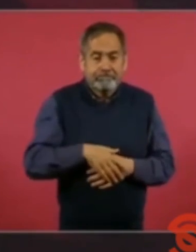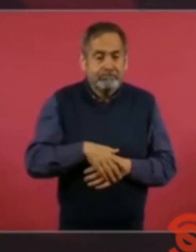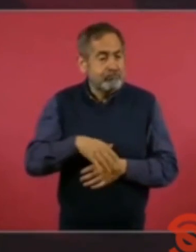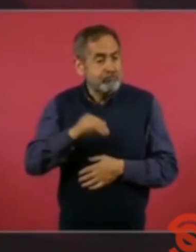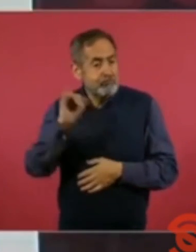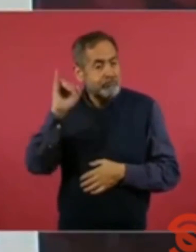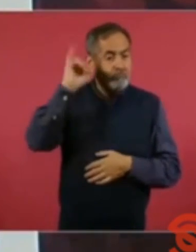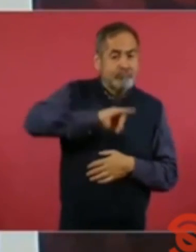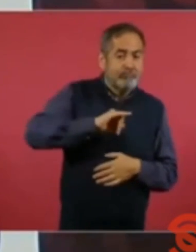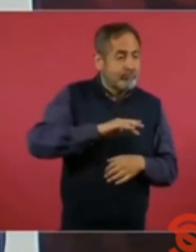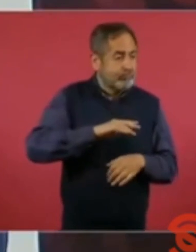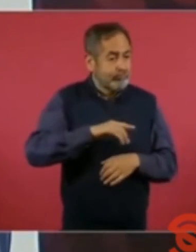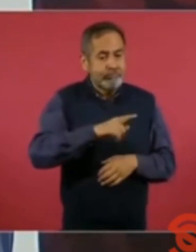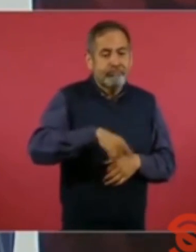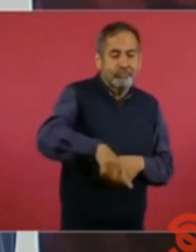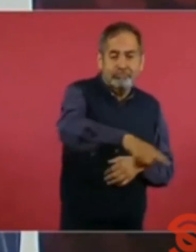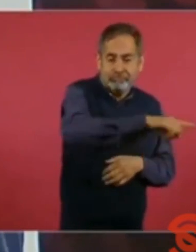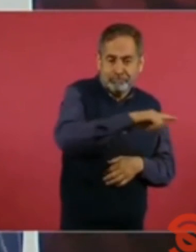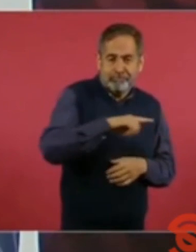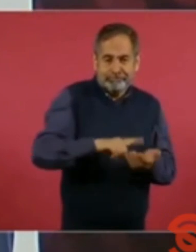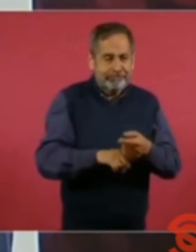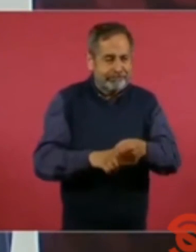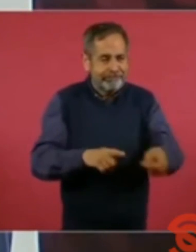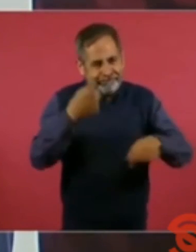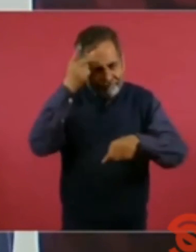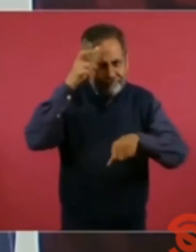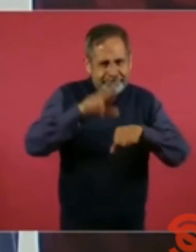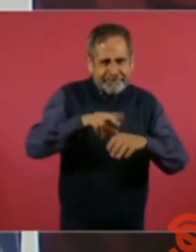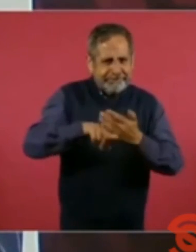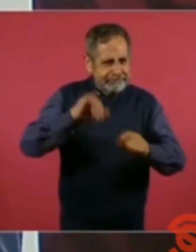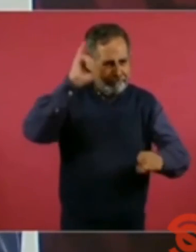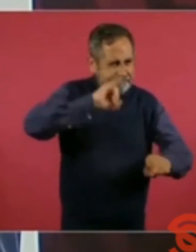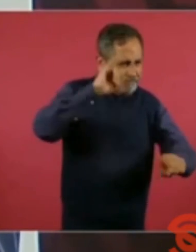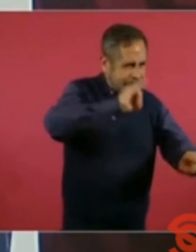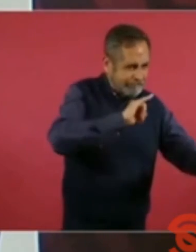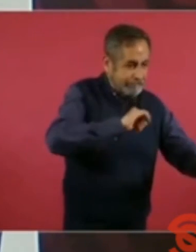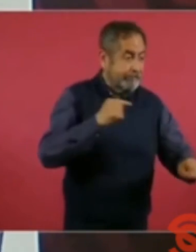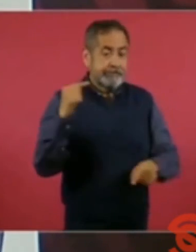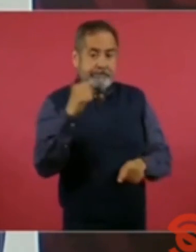vínculo con los intelectuales orgánicos,